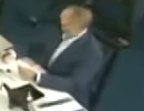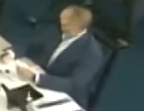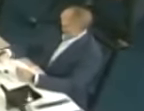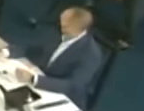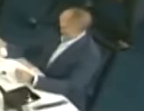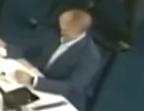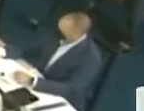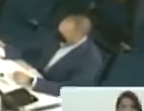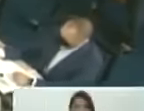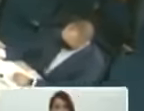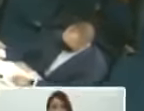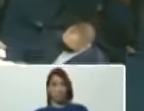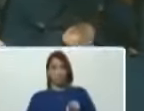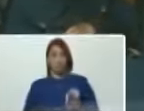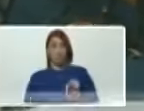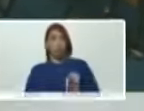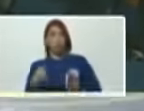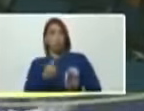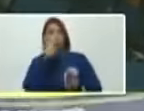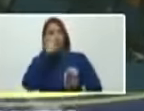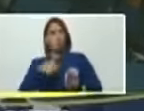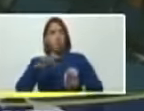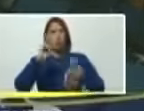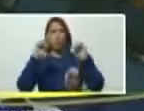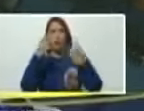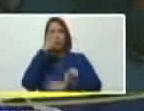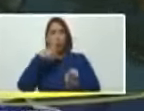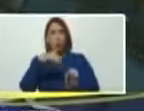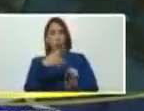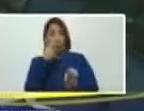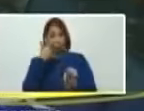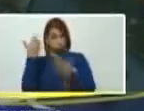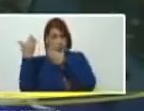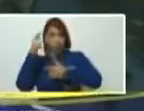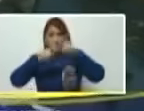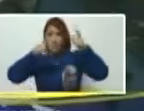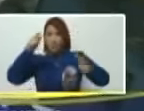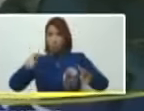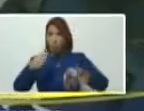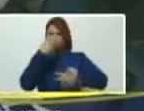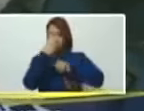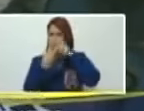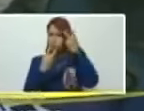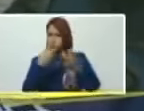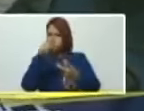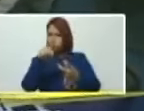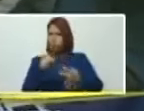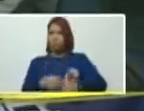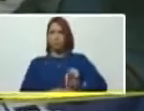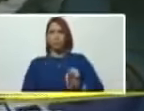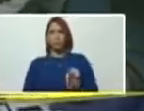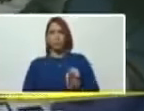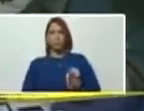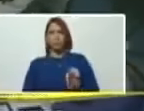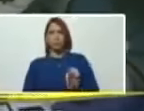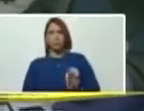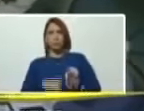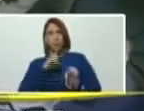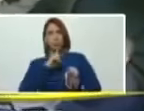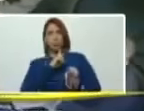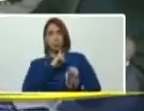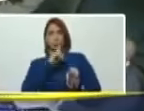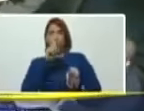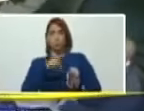Salva al pueblo. Ahí estaba la gente de Altos del Lírice, estaba Chubito, mejor conocido como el